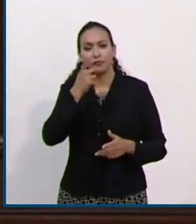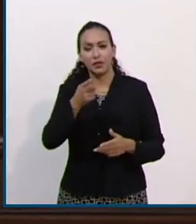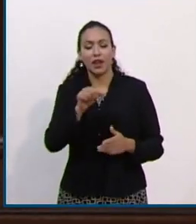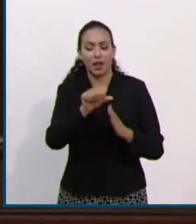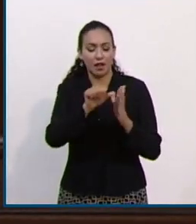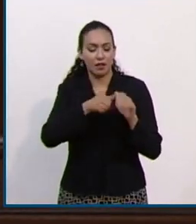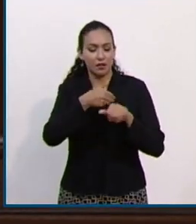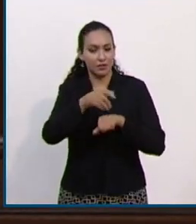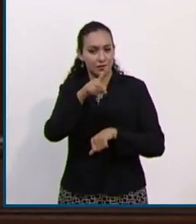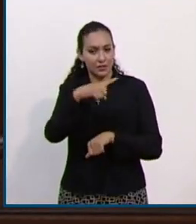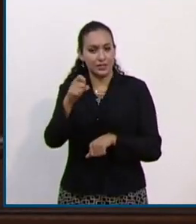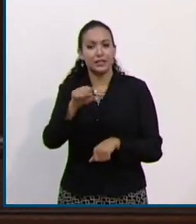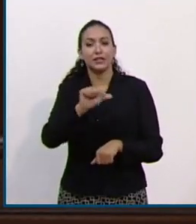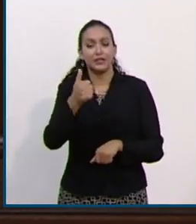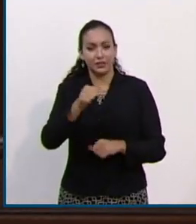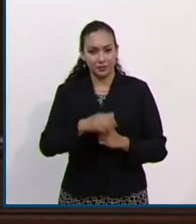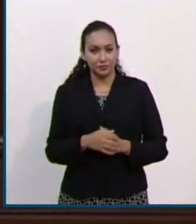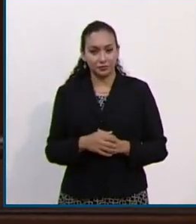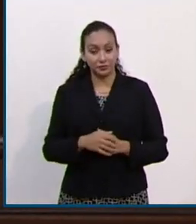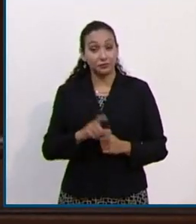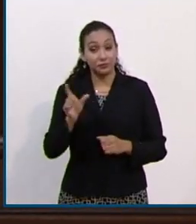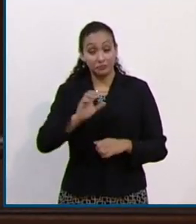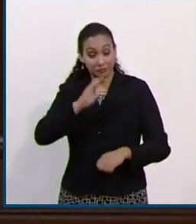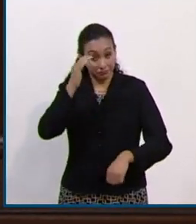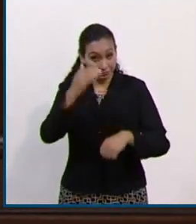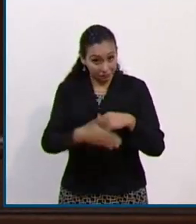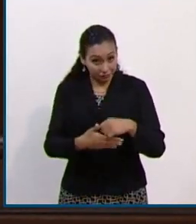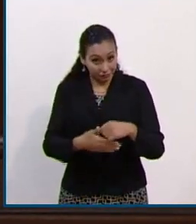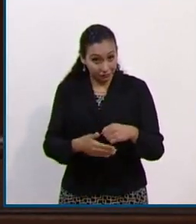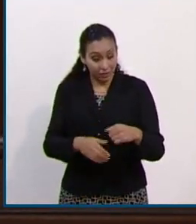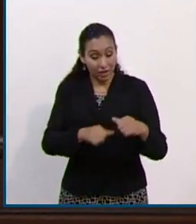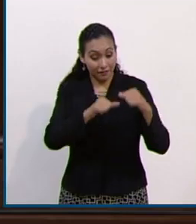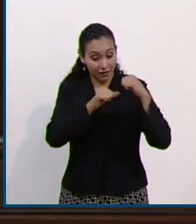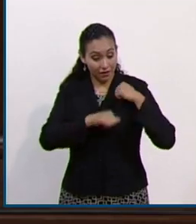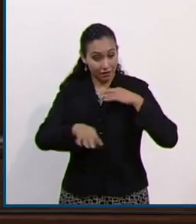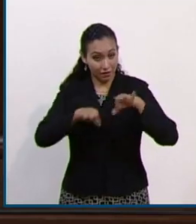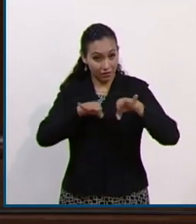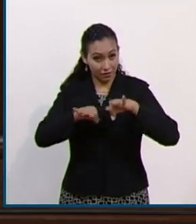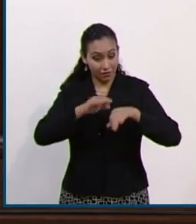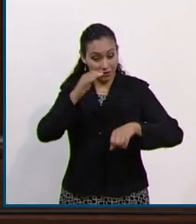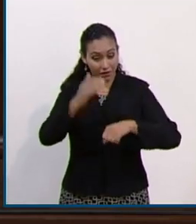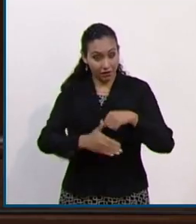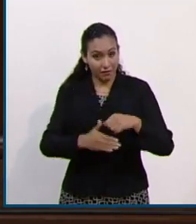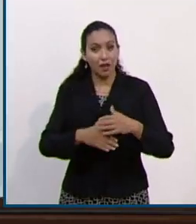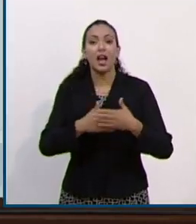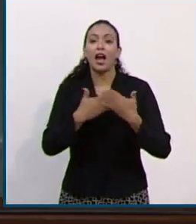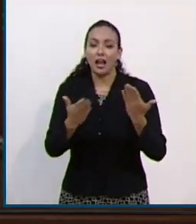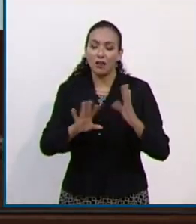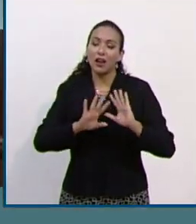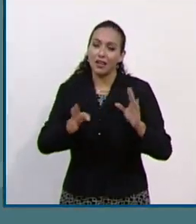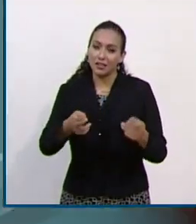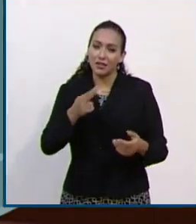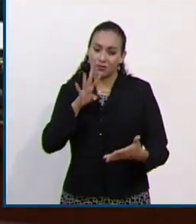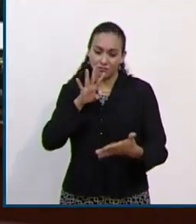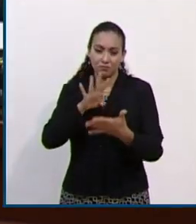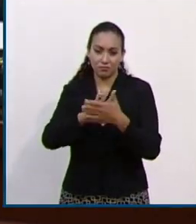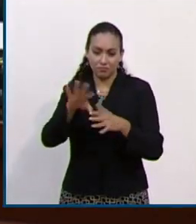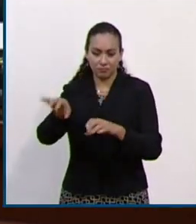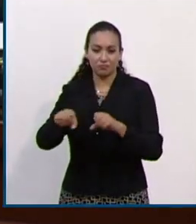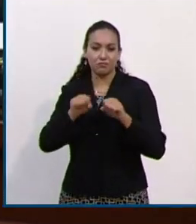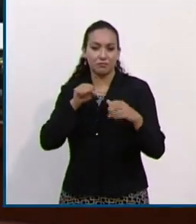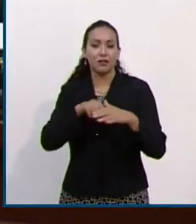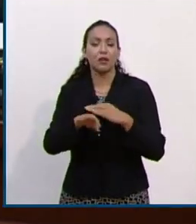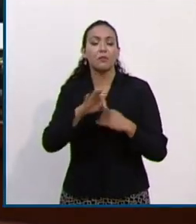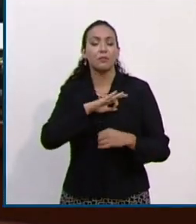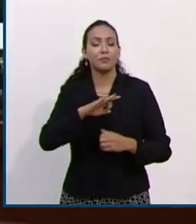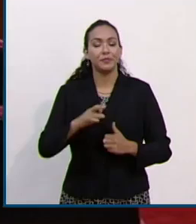artículo 111 y una vez que concluye ese encargo es posible instar la acción penal. Declaró